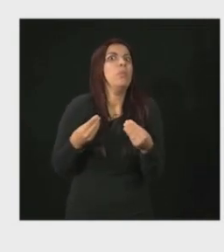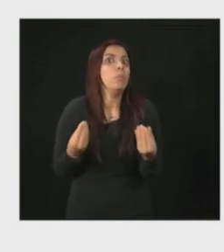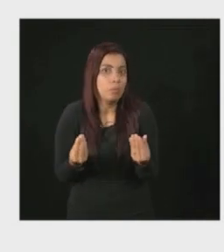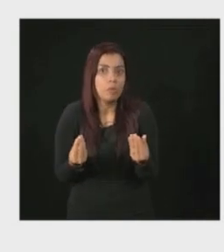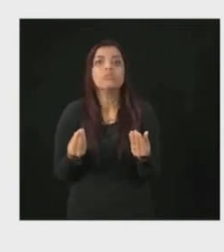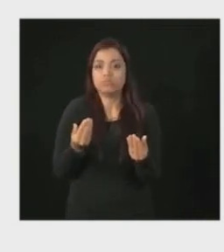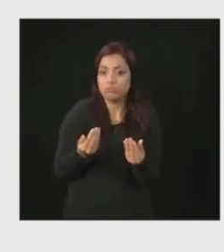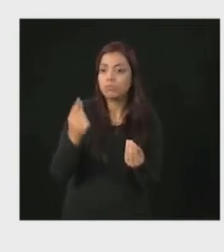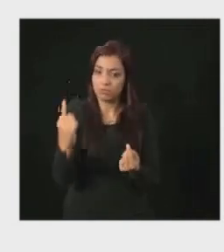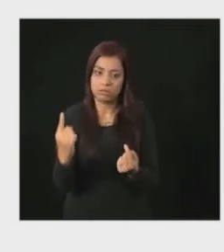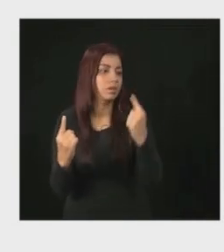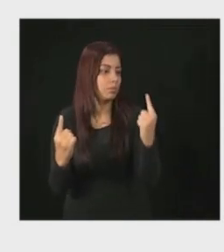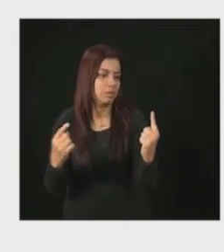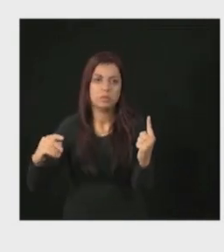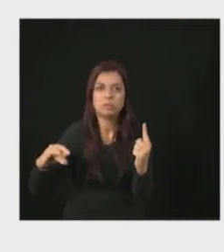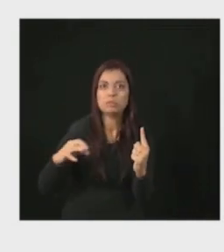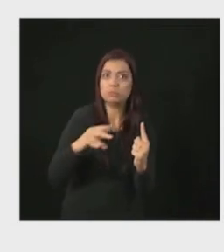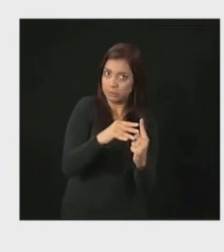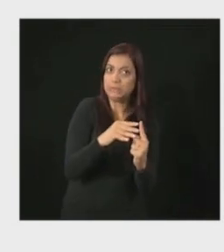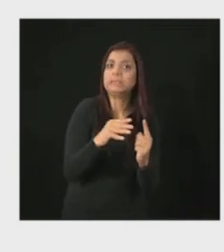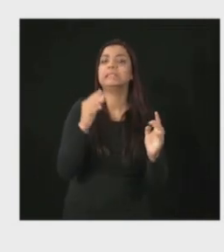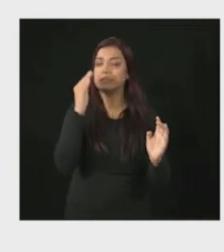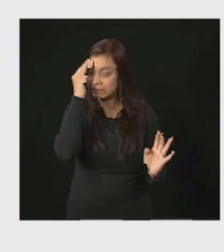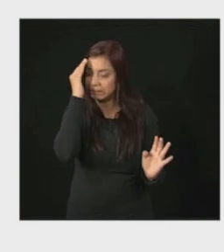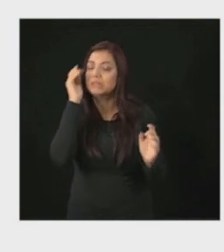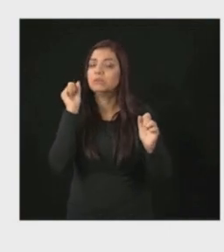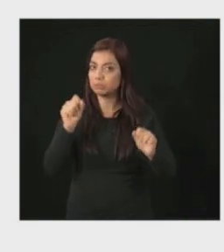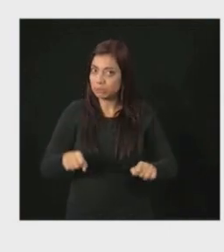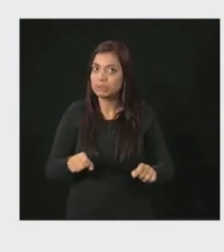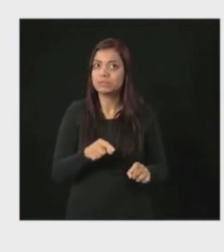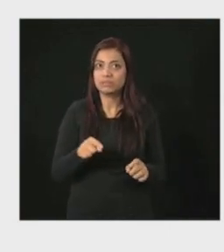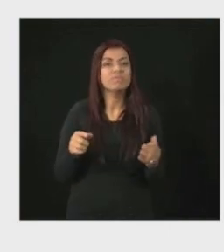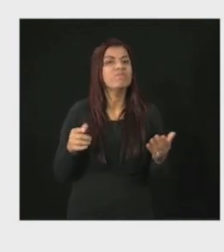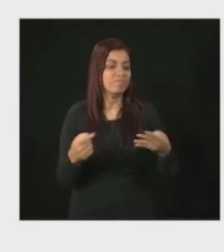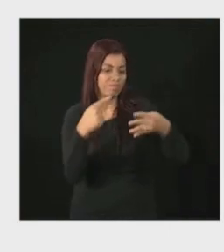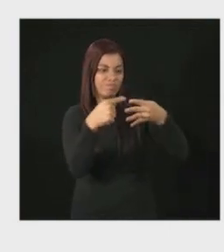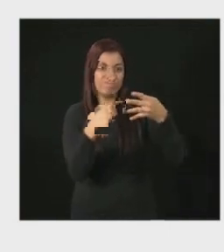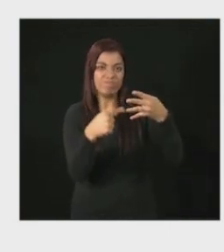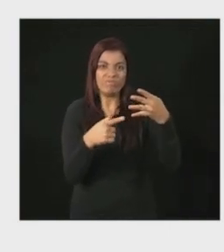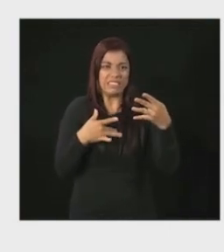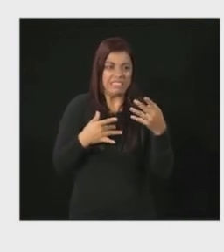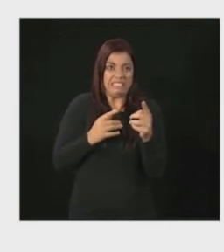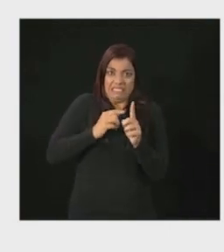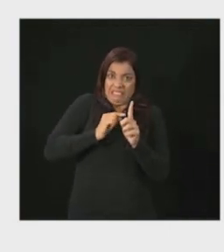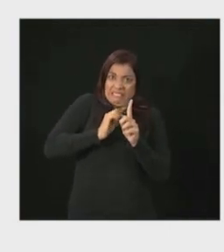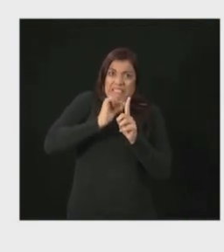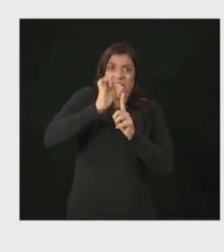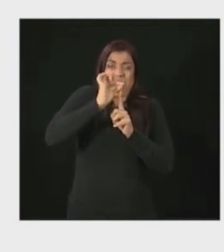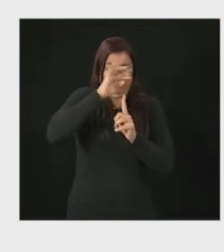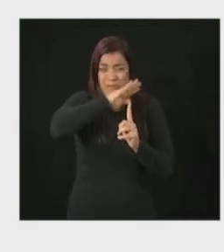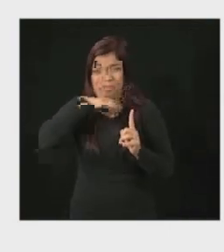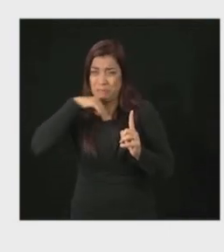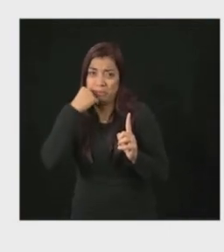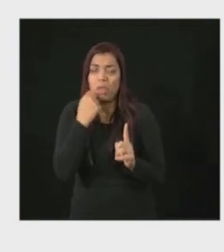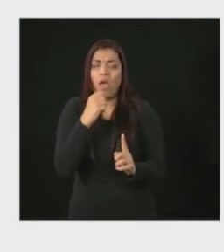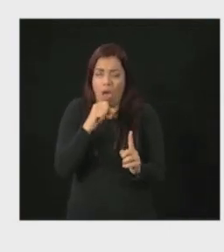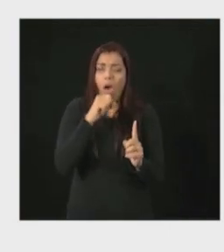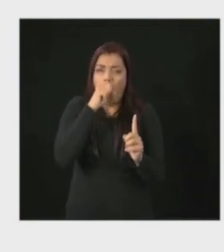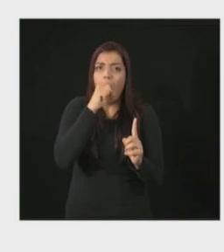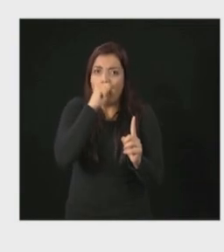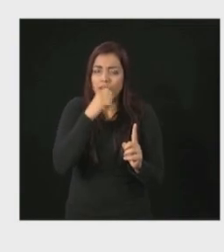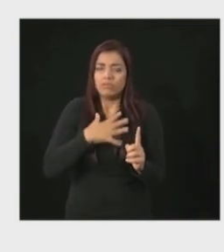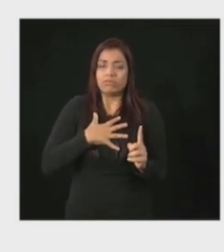para subsidiar en estos meses estos costos. Pero claro, tenemos que hacer el análisis y tiene que haber una propuesta de